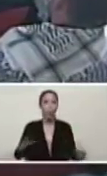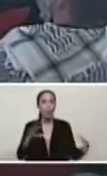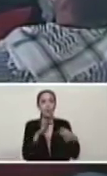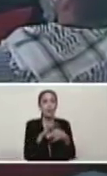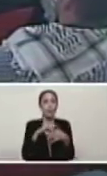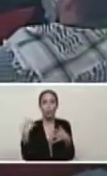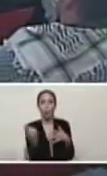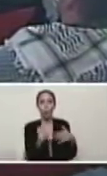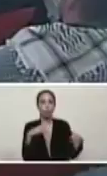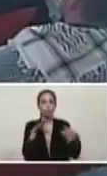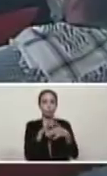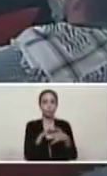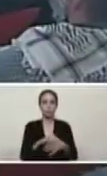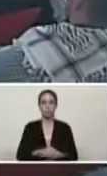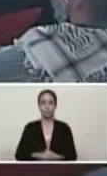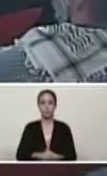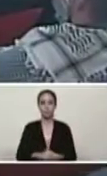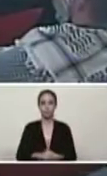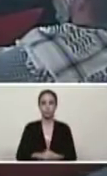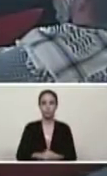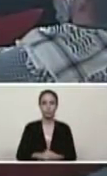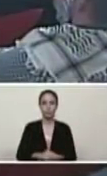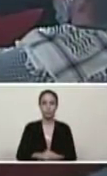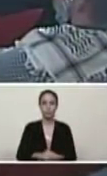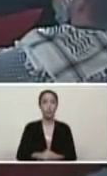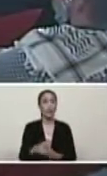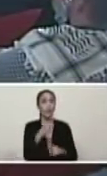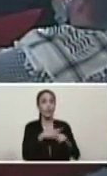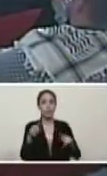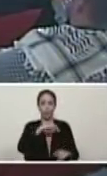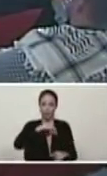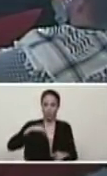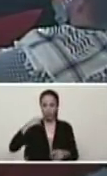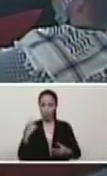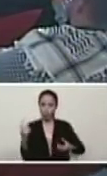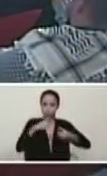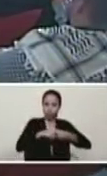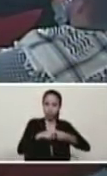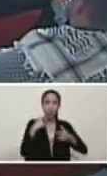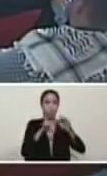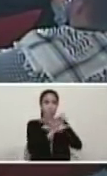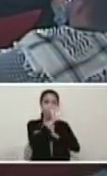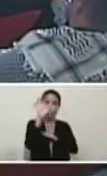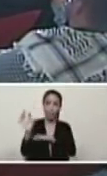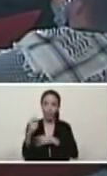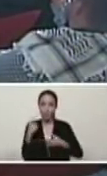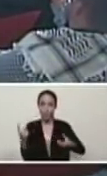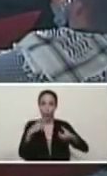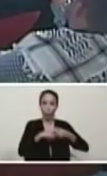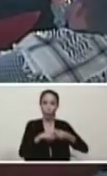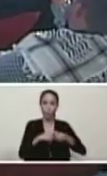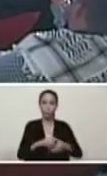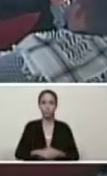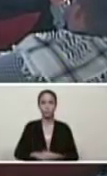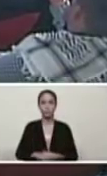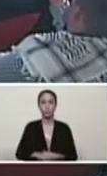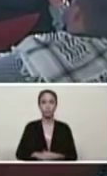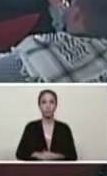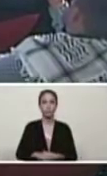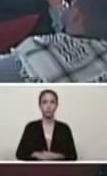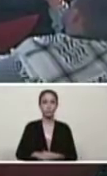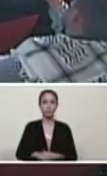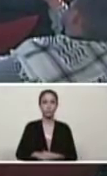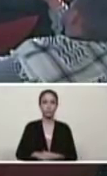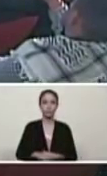our members in the country. Con los miembros que tenemos en cada uno de nuestros países. The youth of PSUV and the communist